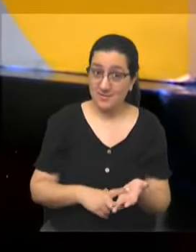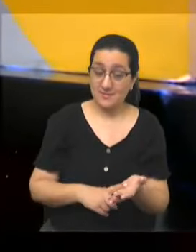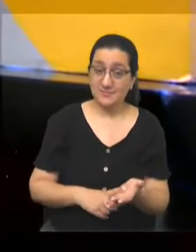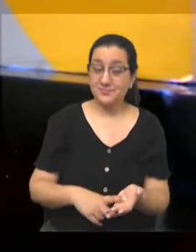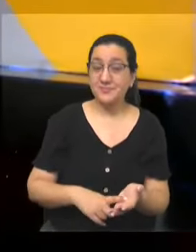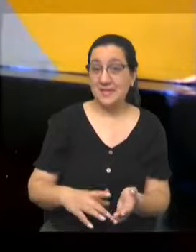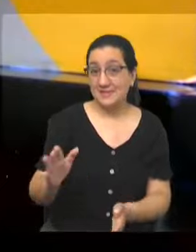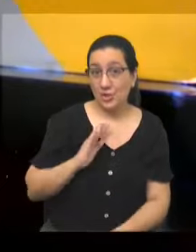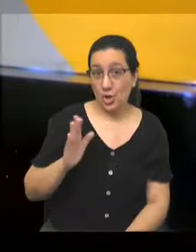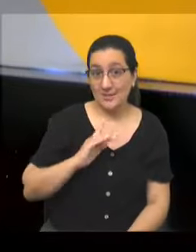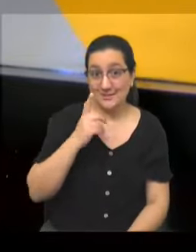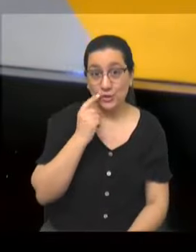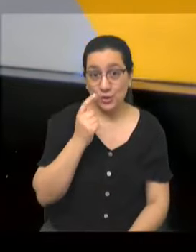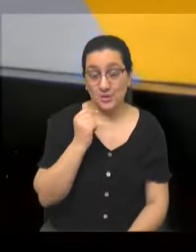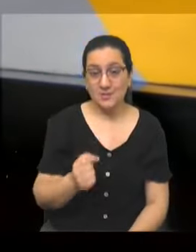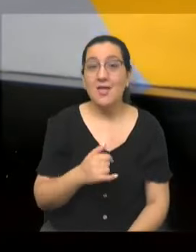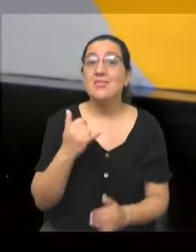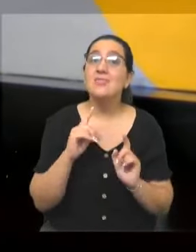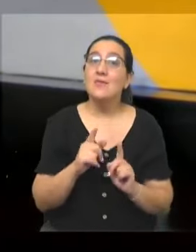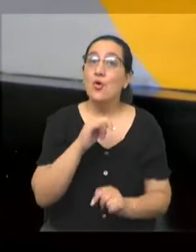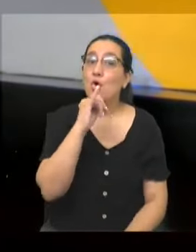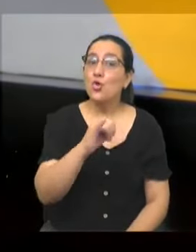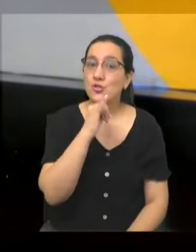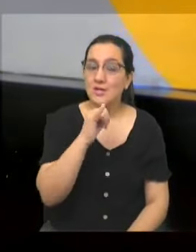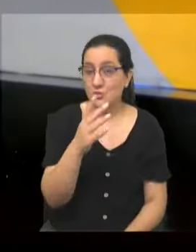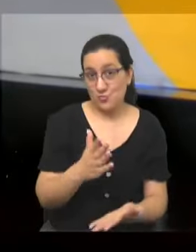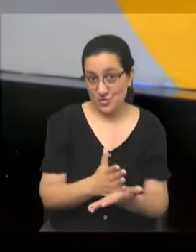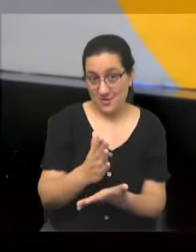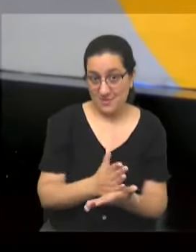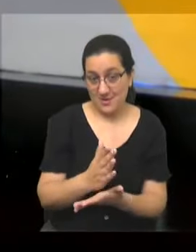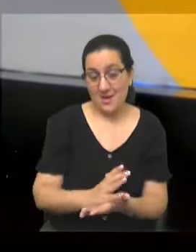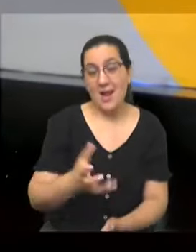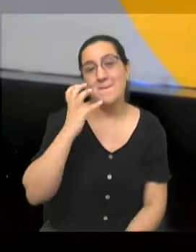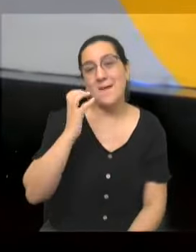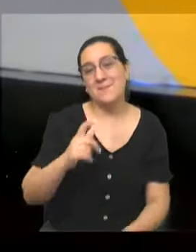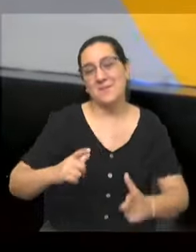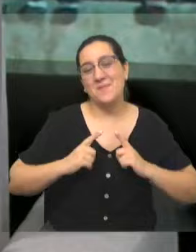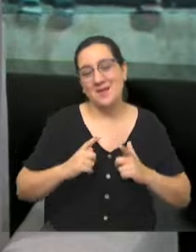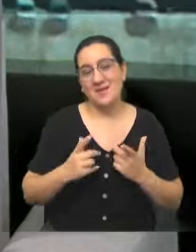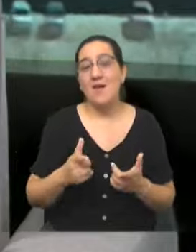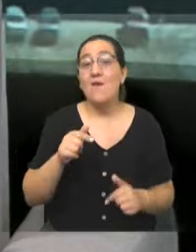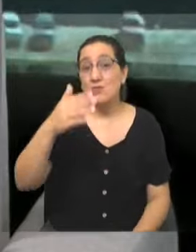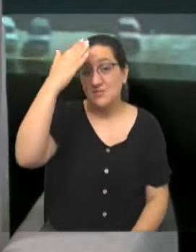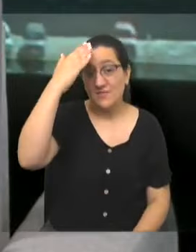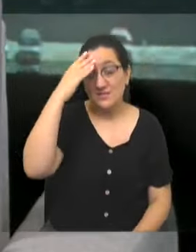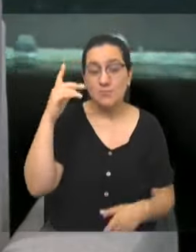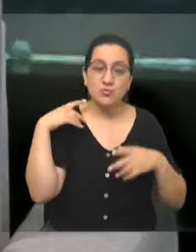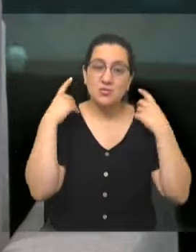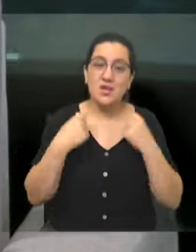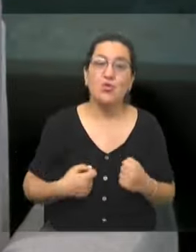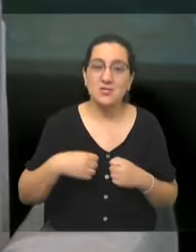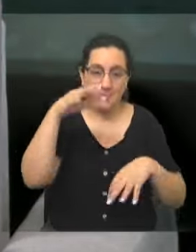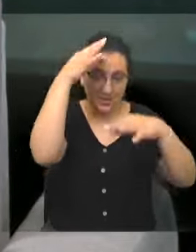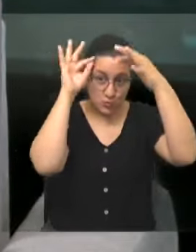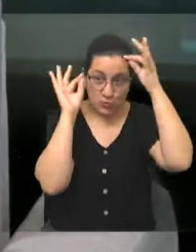señoras y señores, tengo que contarles que... Como siempre, el MAM te espera. Vos sabés que te pusiste la toalla para el sudor y dije,